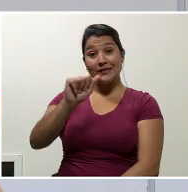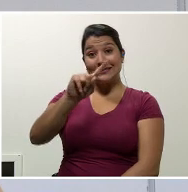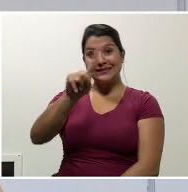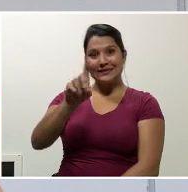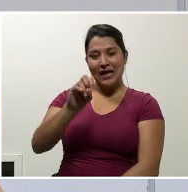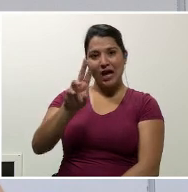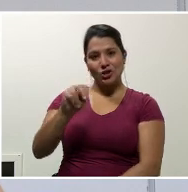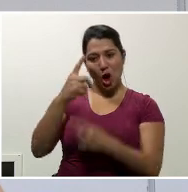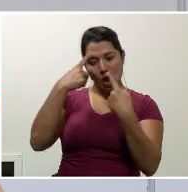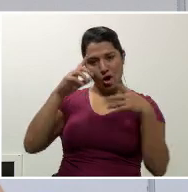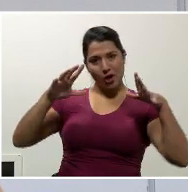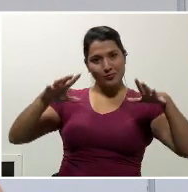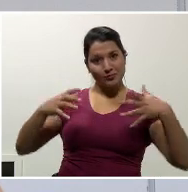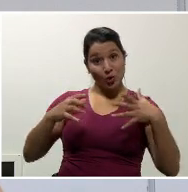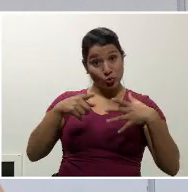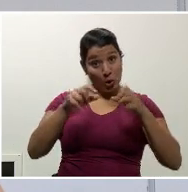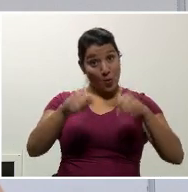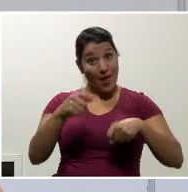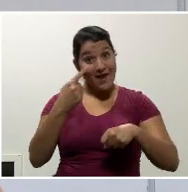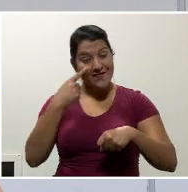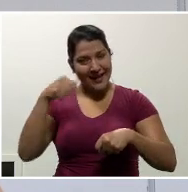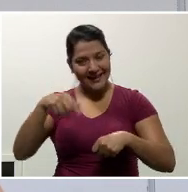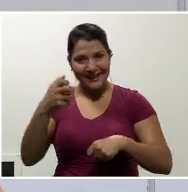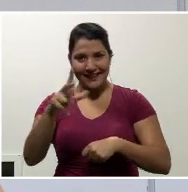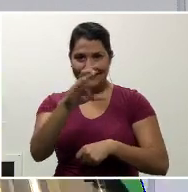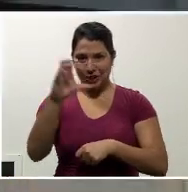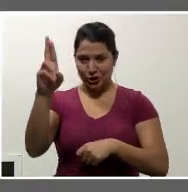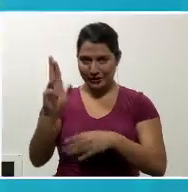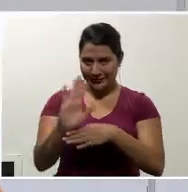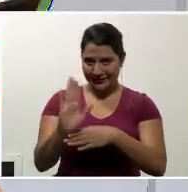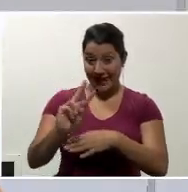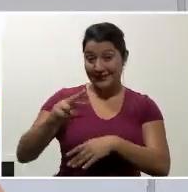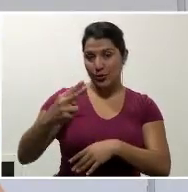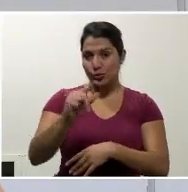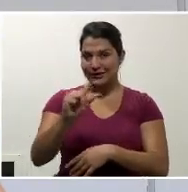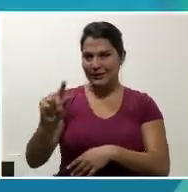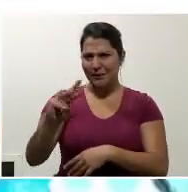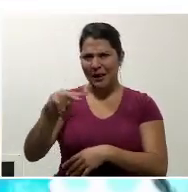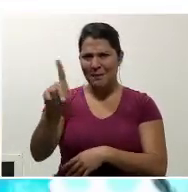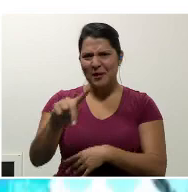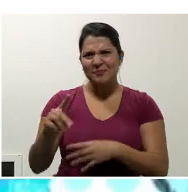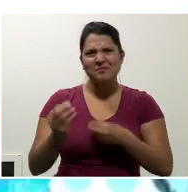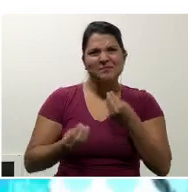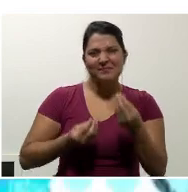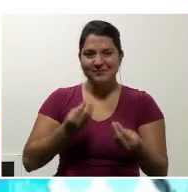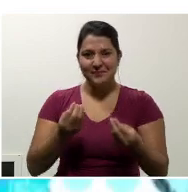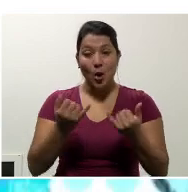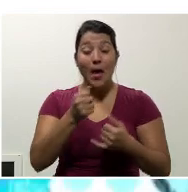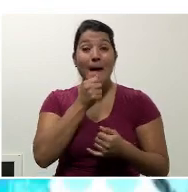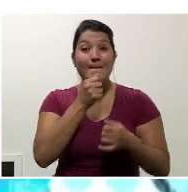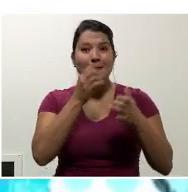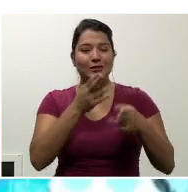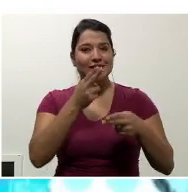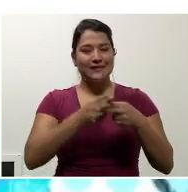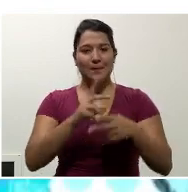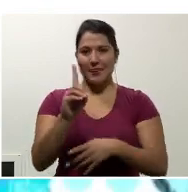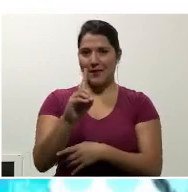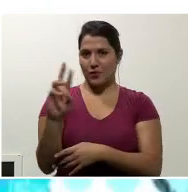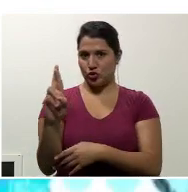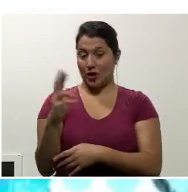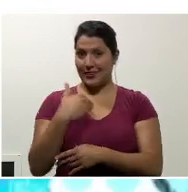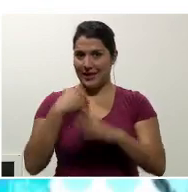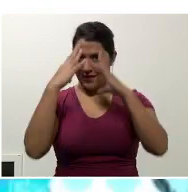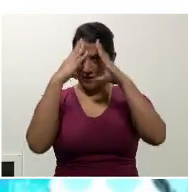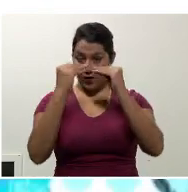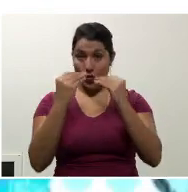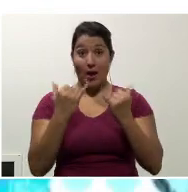por 13 Costa Rica Televisión a partir de la segunda semana de marzo. ¿De qué se trata? El periodista David Roversi nos informa en